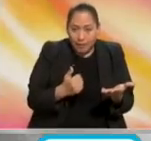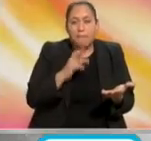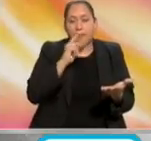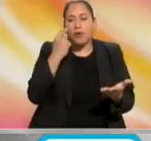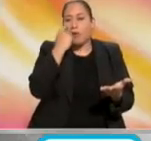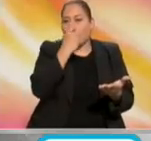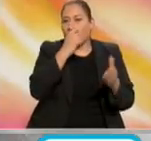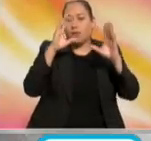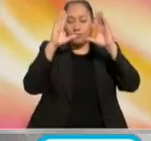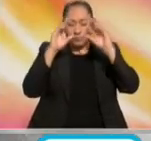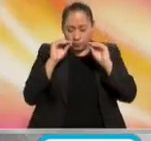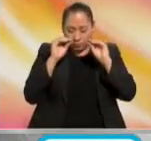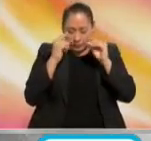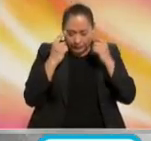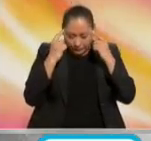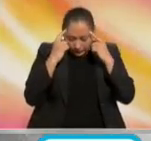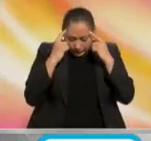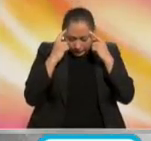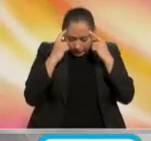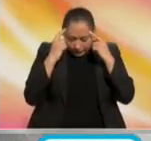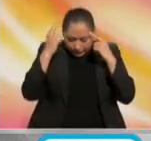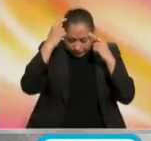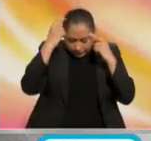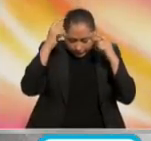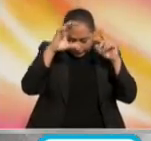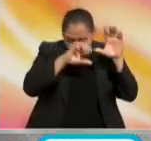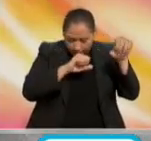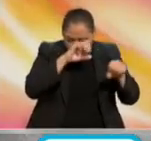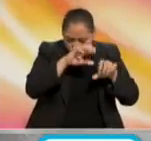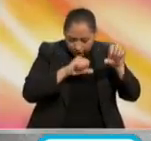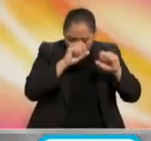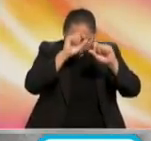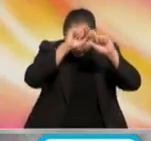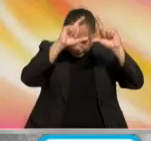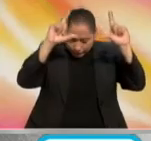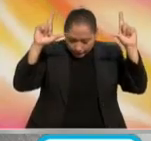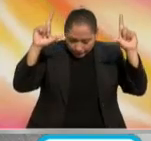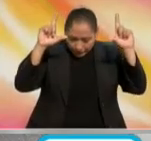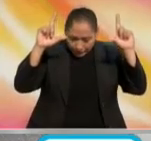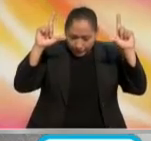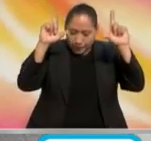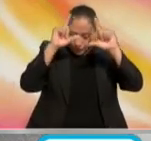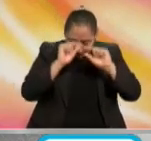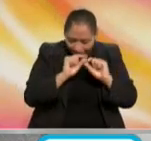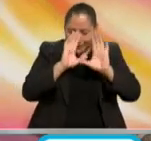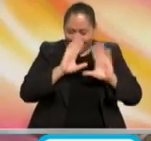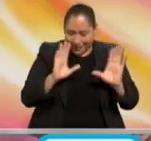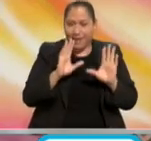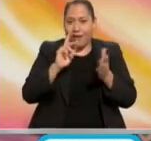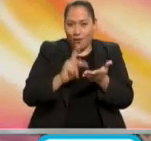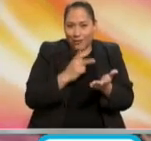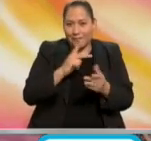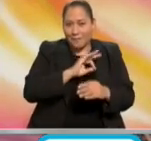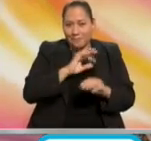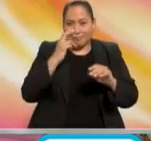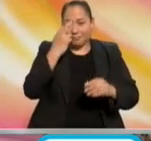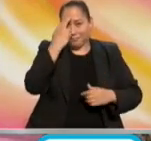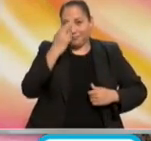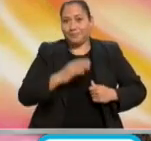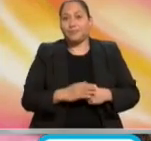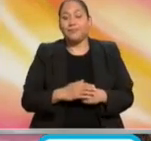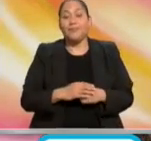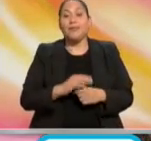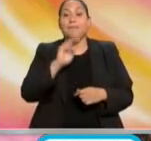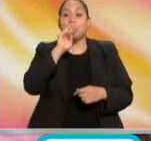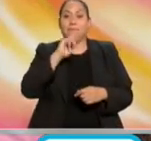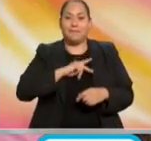ojitos, concentras todos tus recursos en esta parte y entonces ya te Claro. enfocas a volverlo a Oye, leer. o con mi mamá, ¿no? Ok. Yo cuando llegaba ya muy tarde, que llegaba y